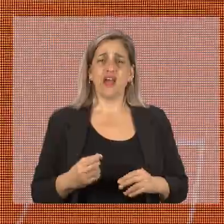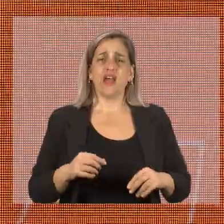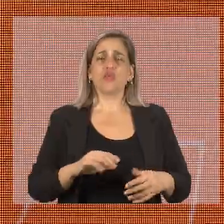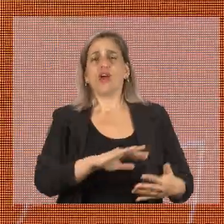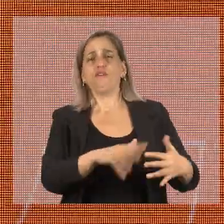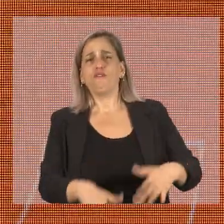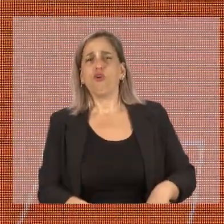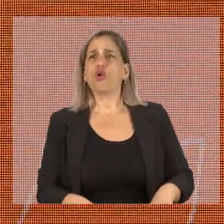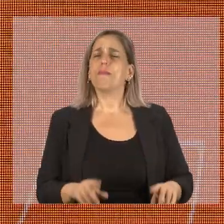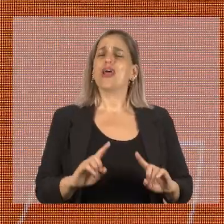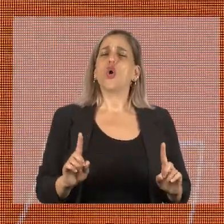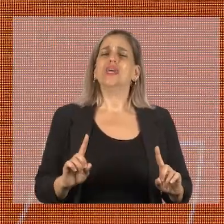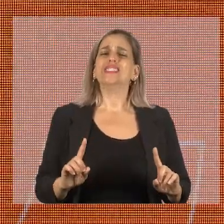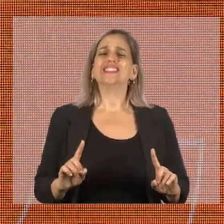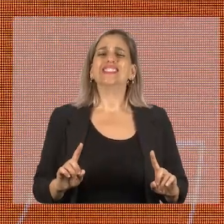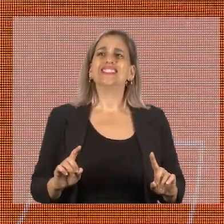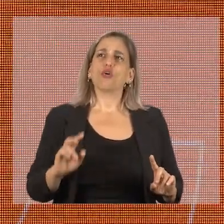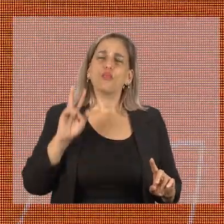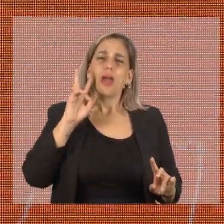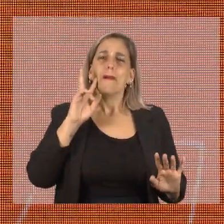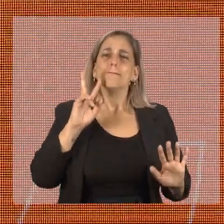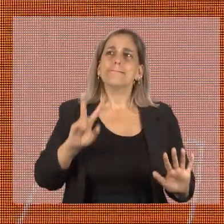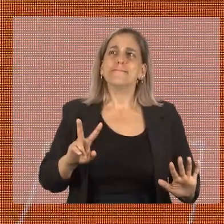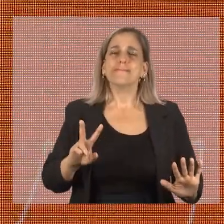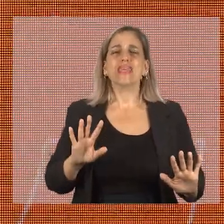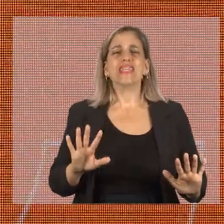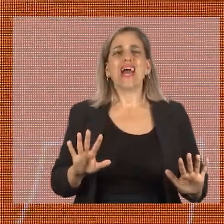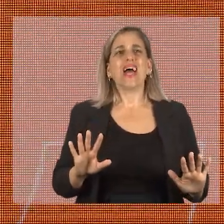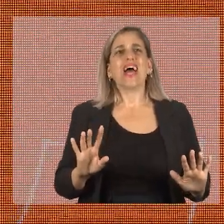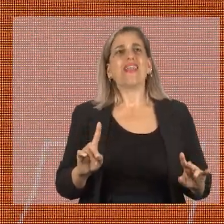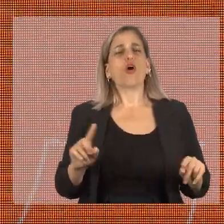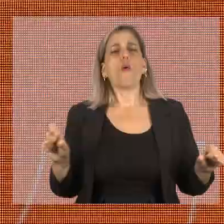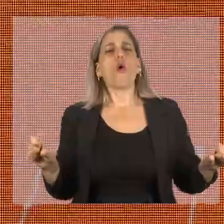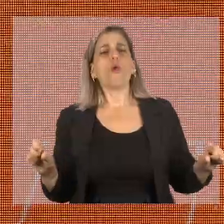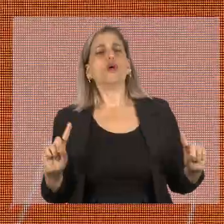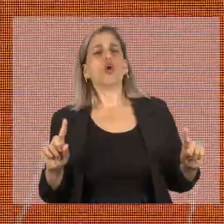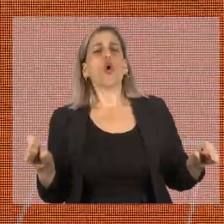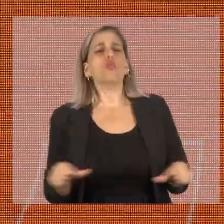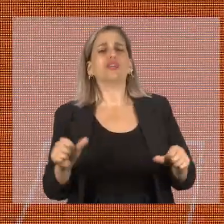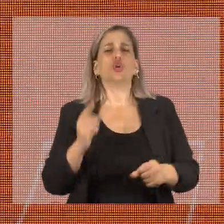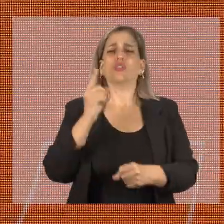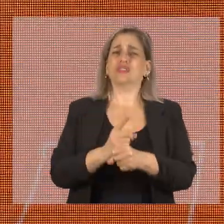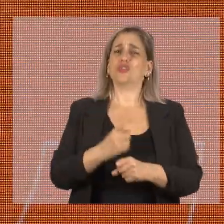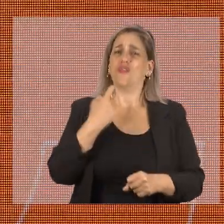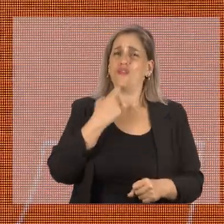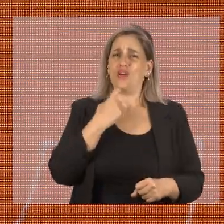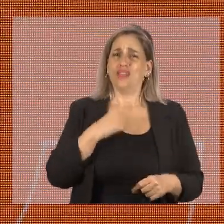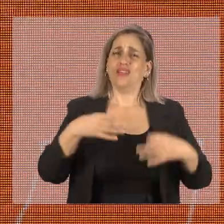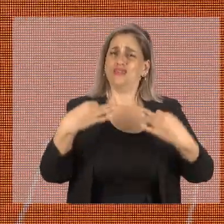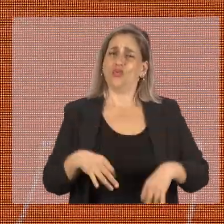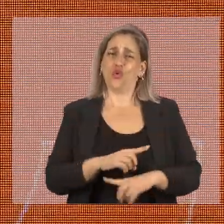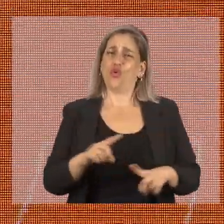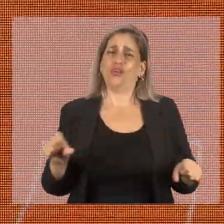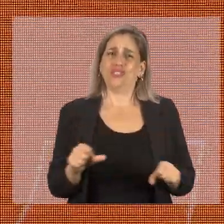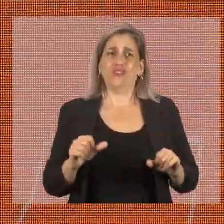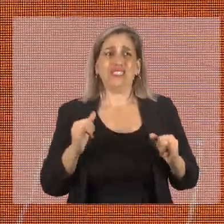Hay una visión, no necesariamente esa visión se transformó en una acción, en una decisión, o no necesariamente, no, seguramente